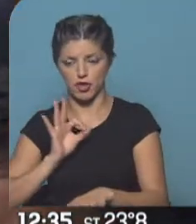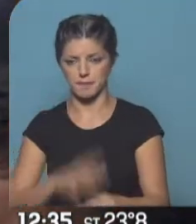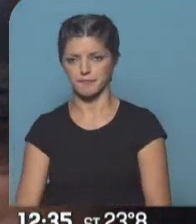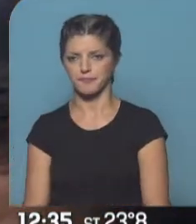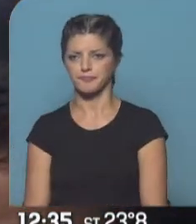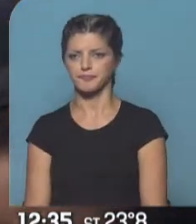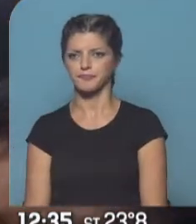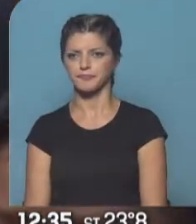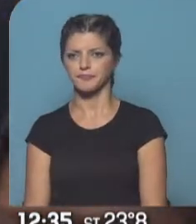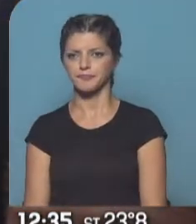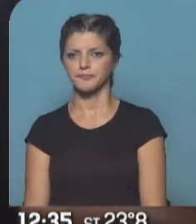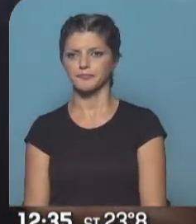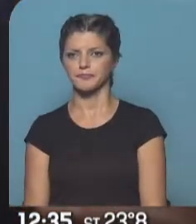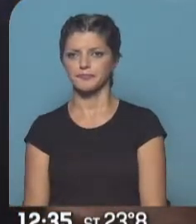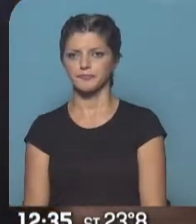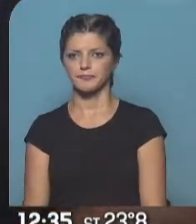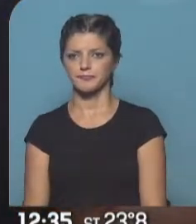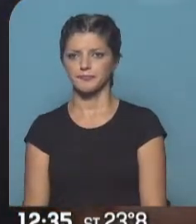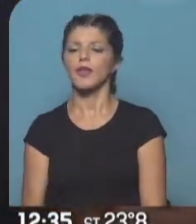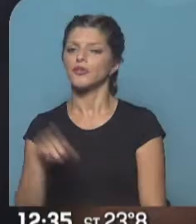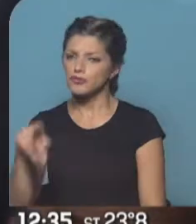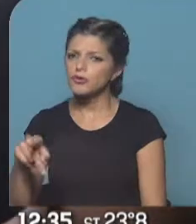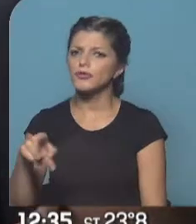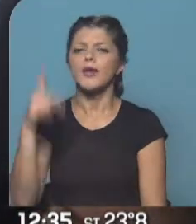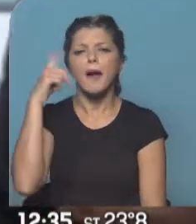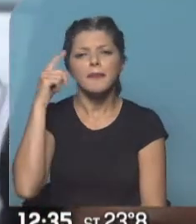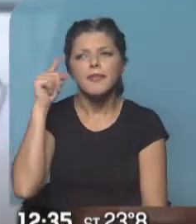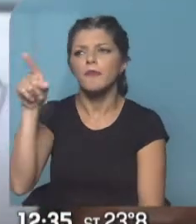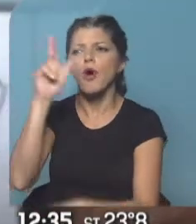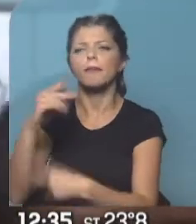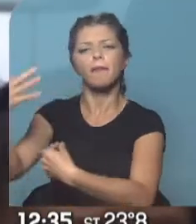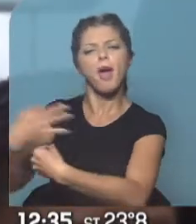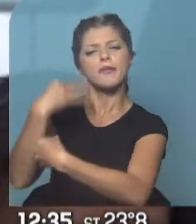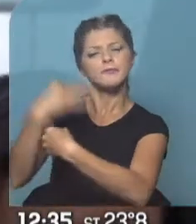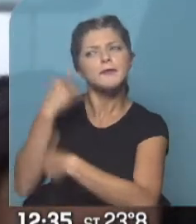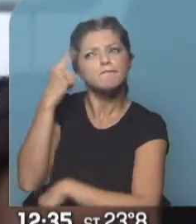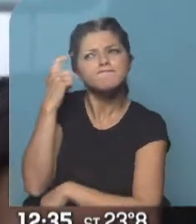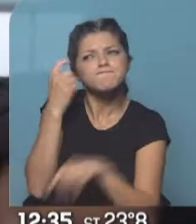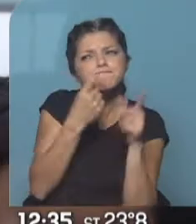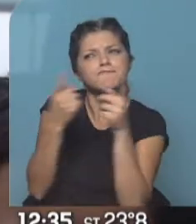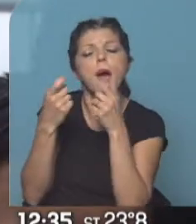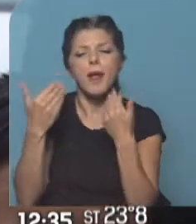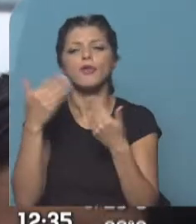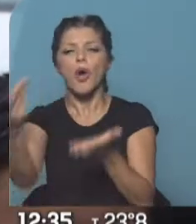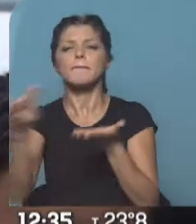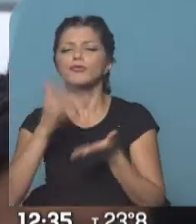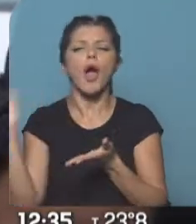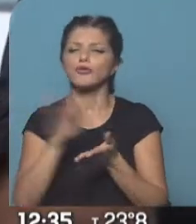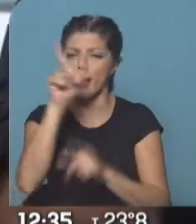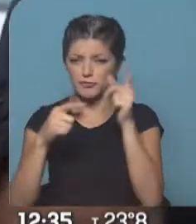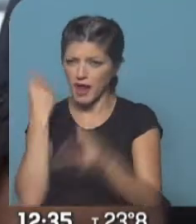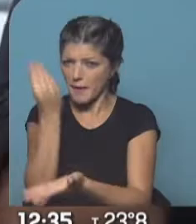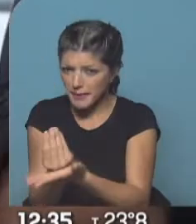Atendamos las enseñanzas del Papa Francisco. A eso invito a todos los colombianos,